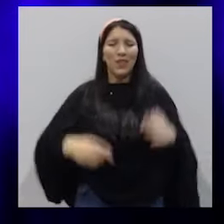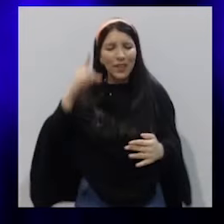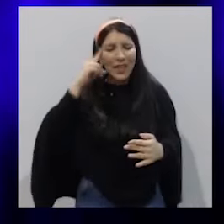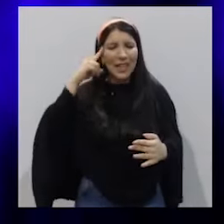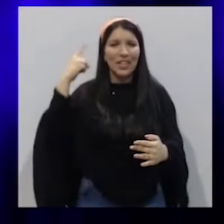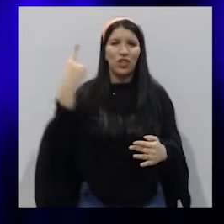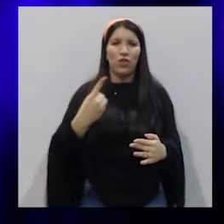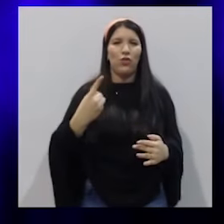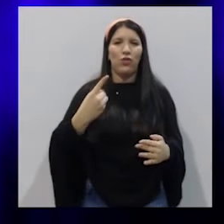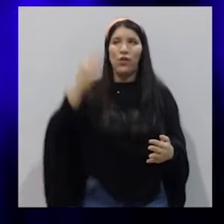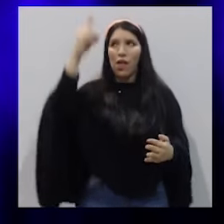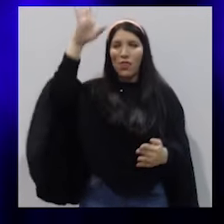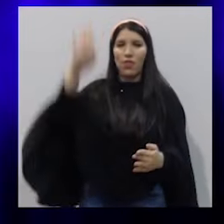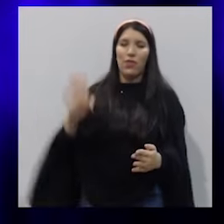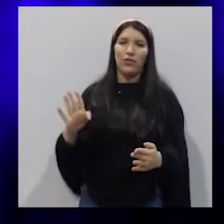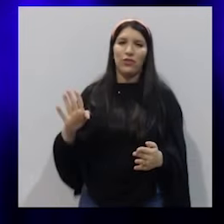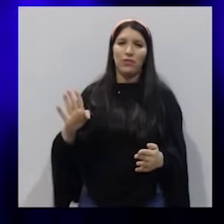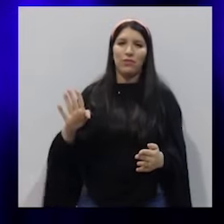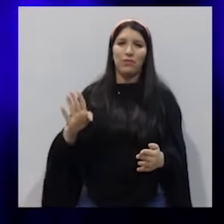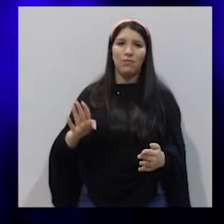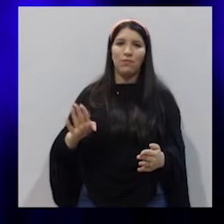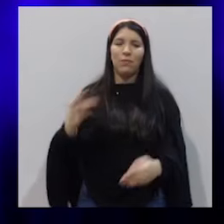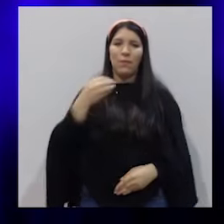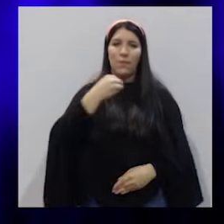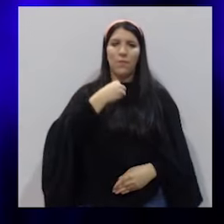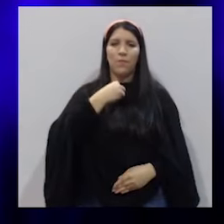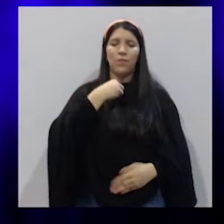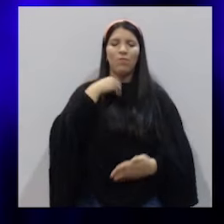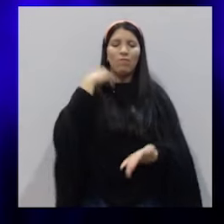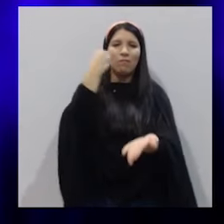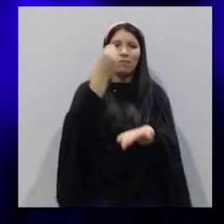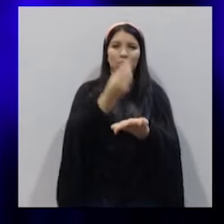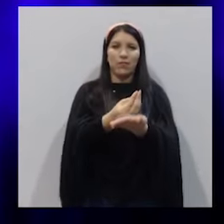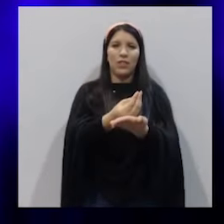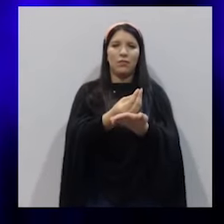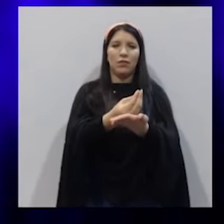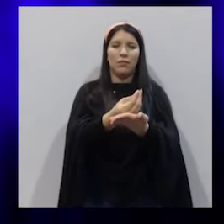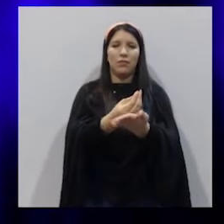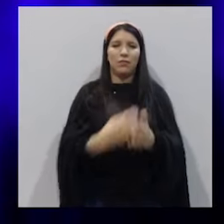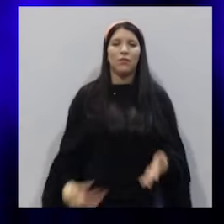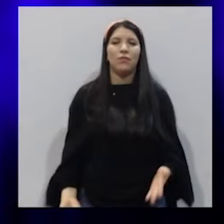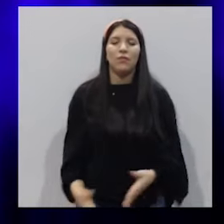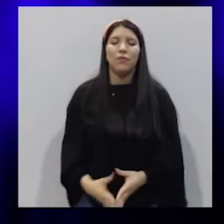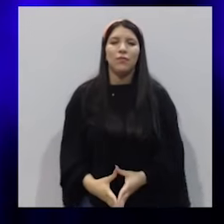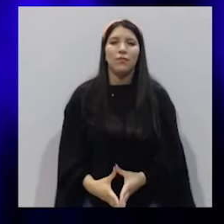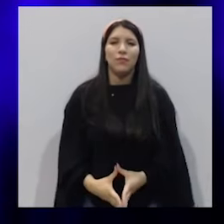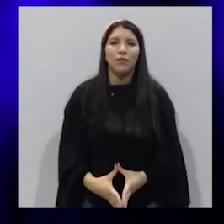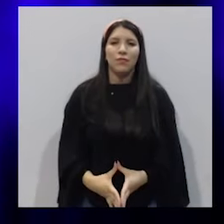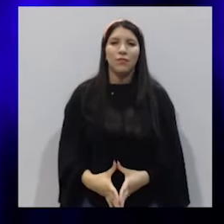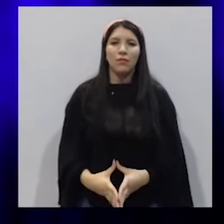si lo dijo dios lo va a cumplir eso es ese es el dios que tenemos